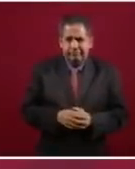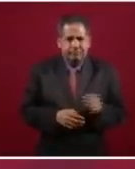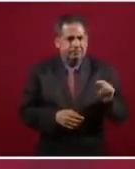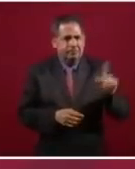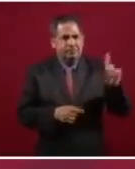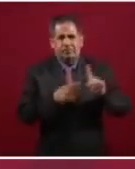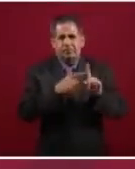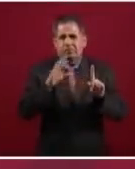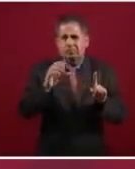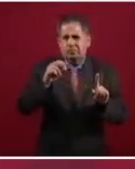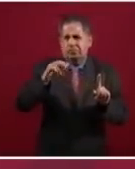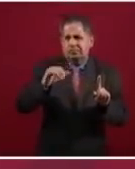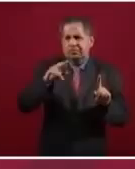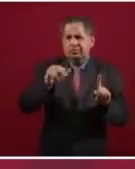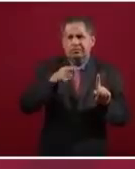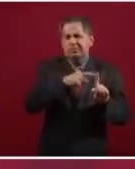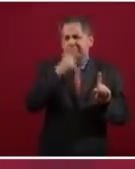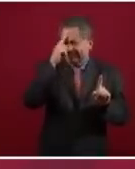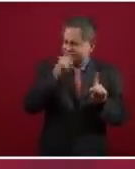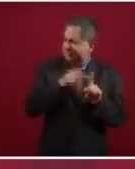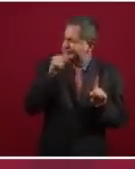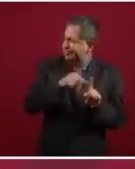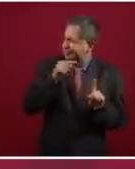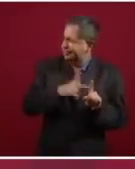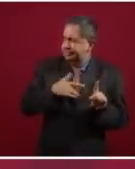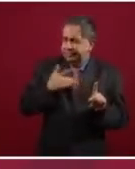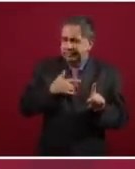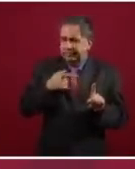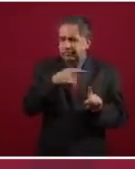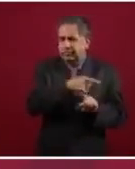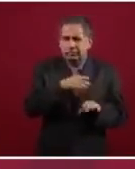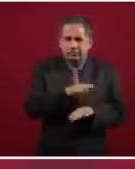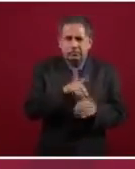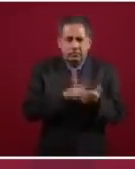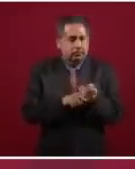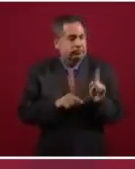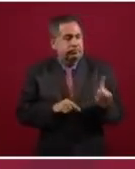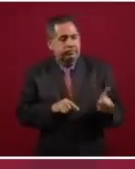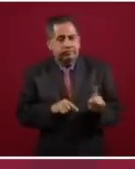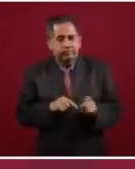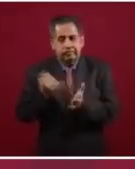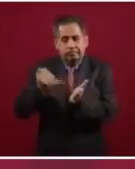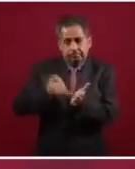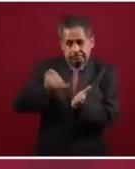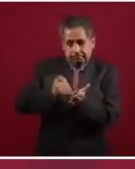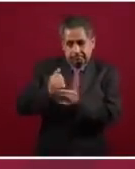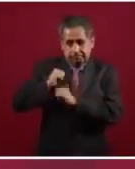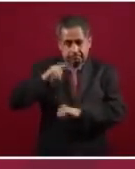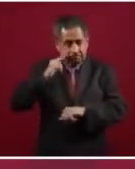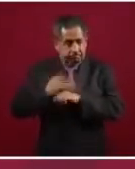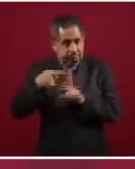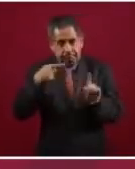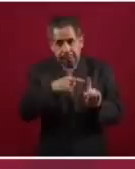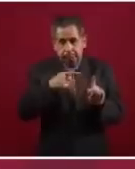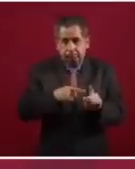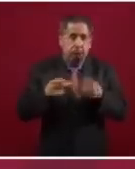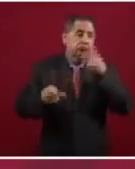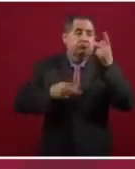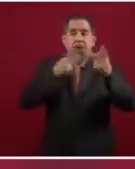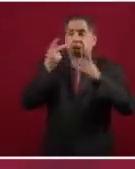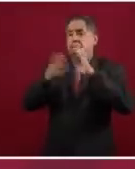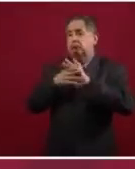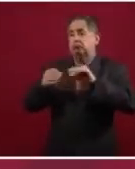funcionario con Canaco, creo que el que tiene que ver con la parte fiscal, sale a